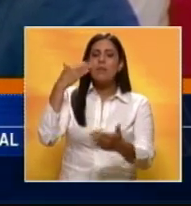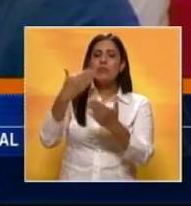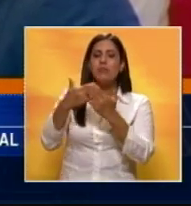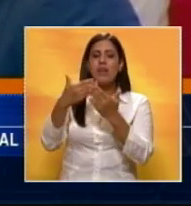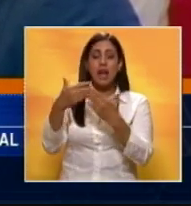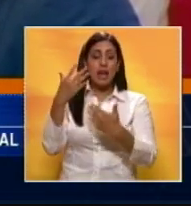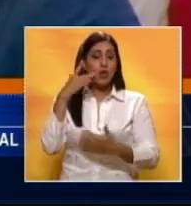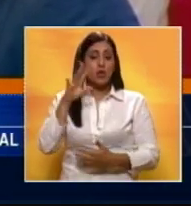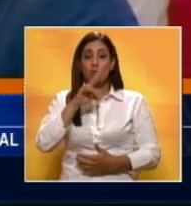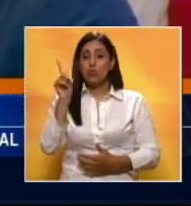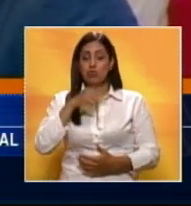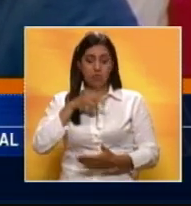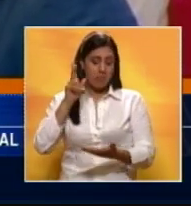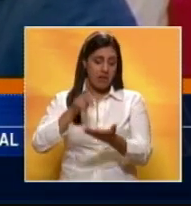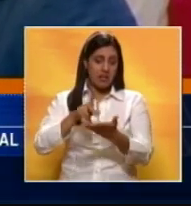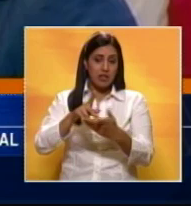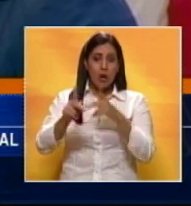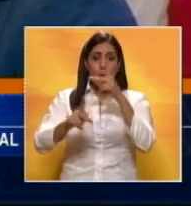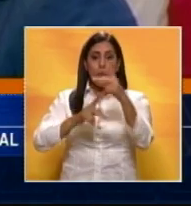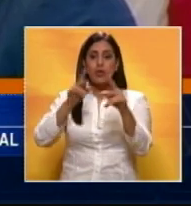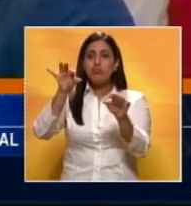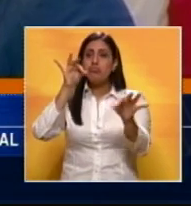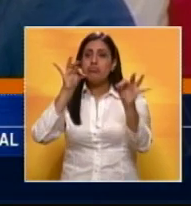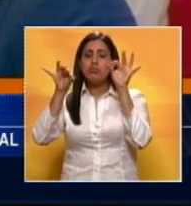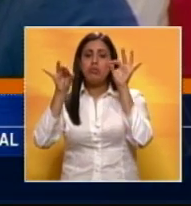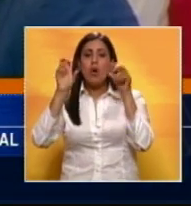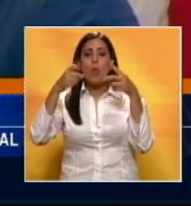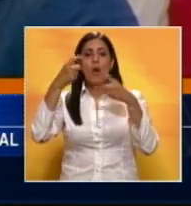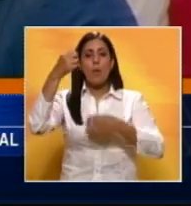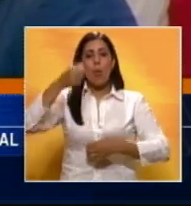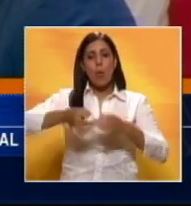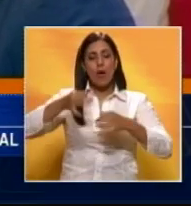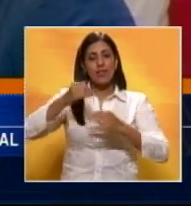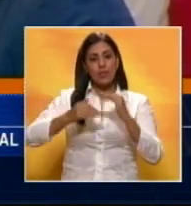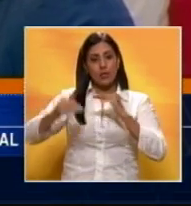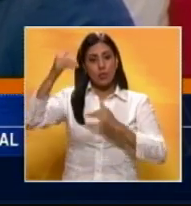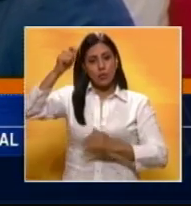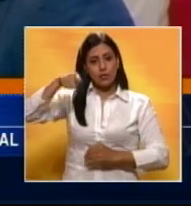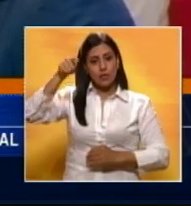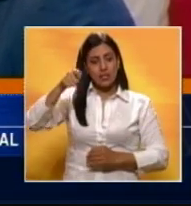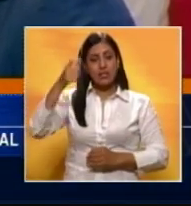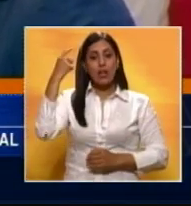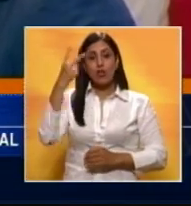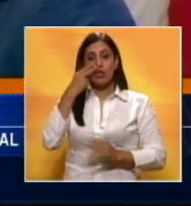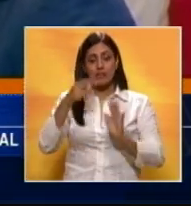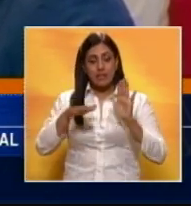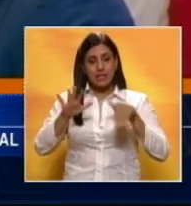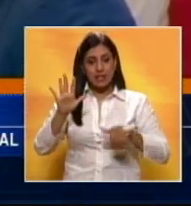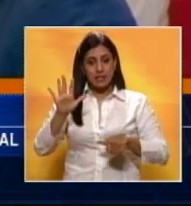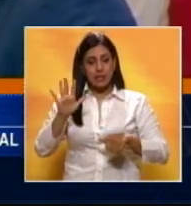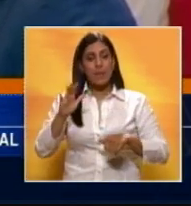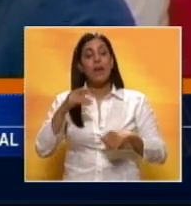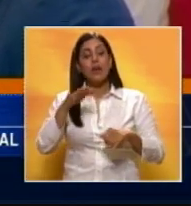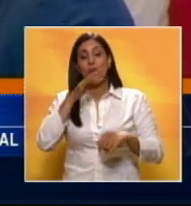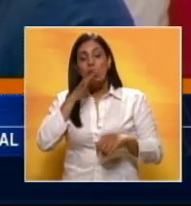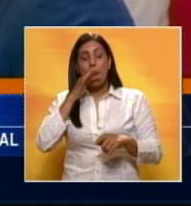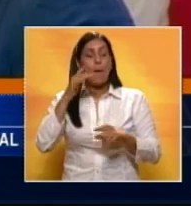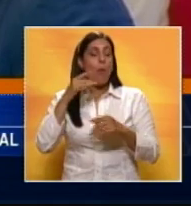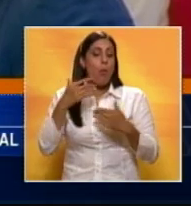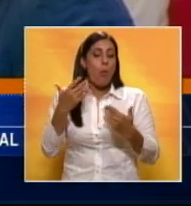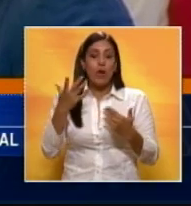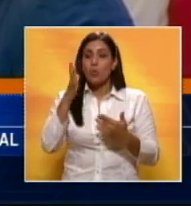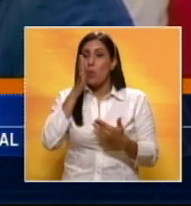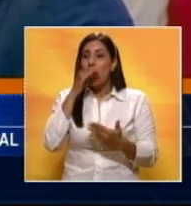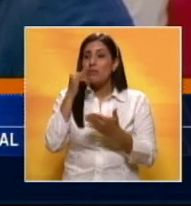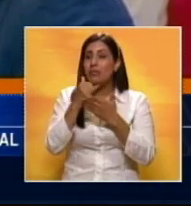constar que no participó en el proceso de selección de los magistrados del Tribunal Supremo de Justicia del año 2015, aun cuando